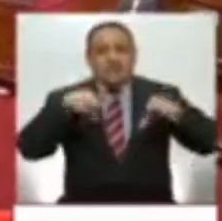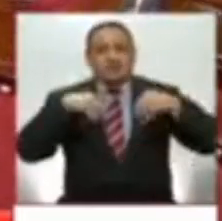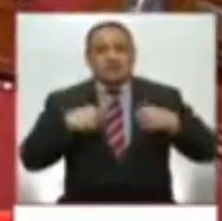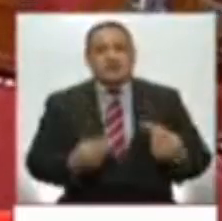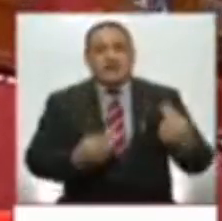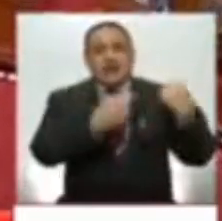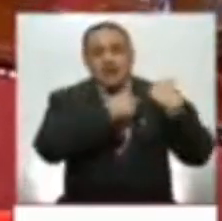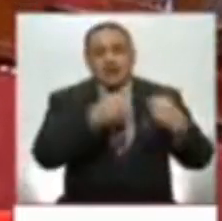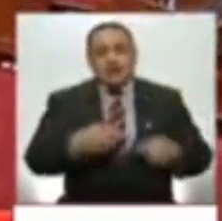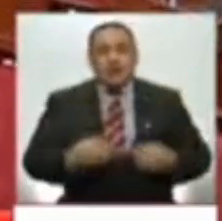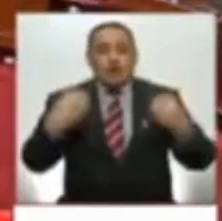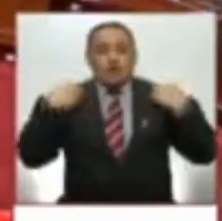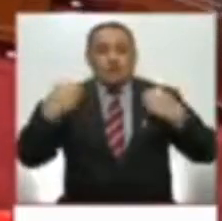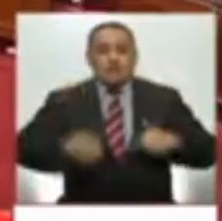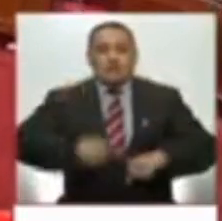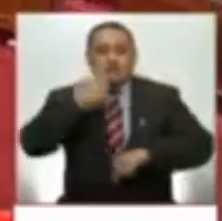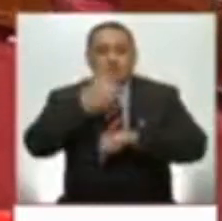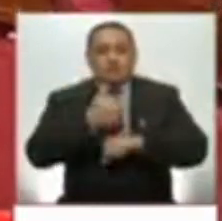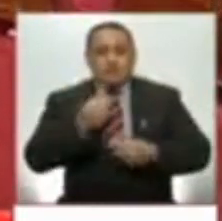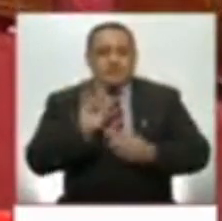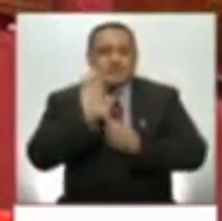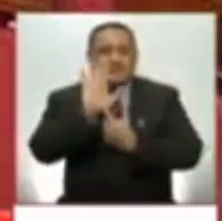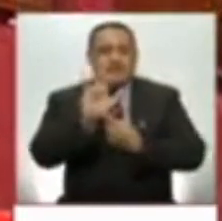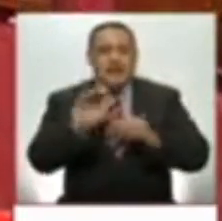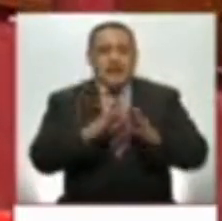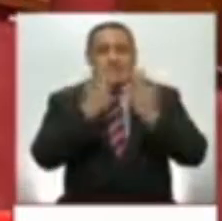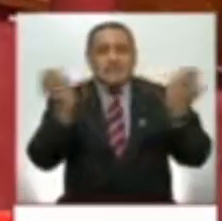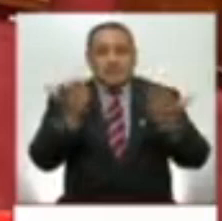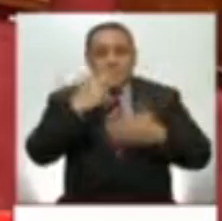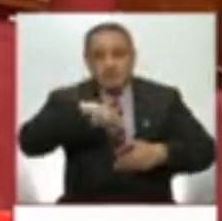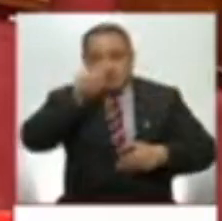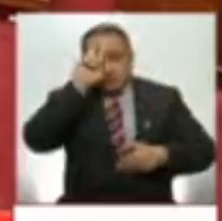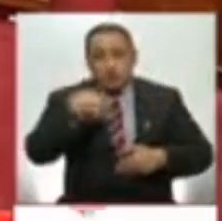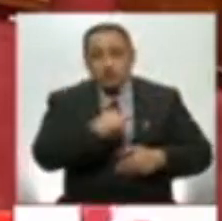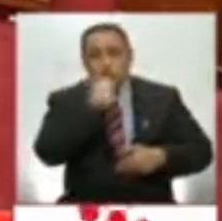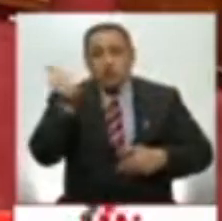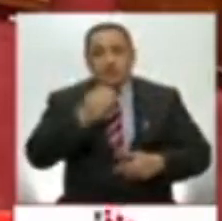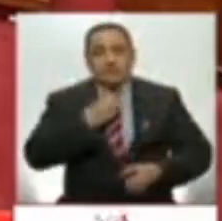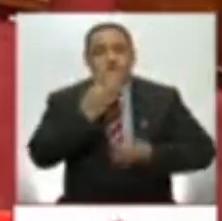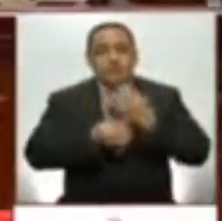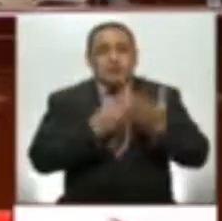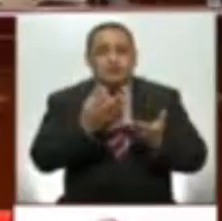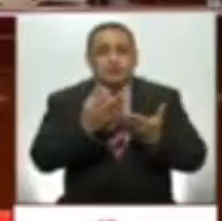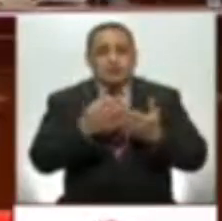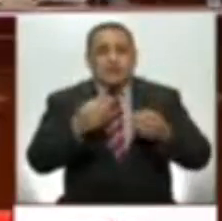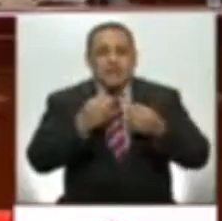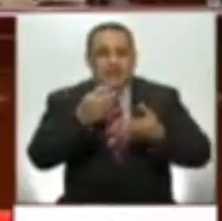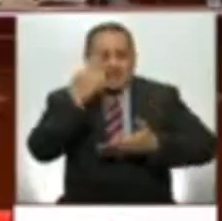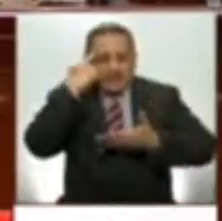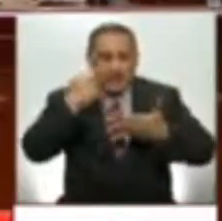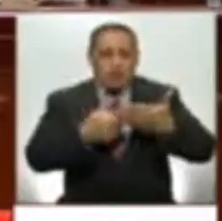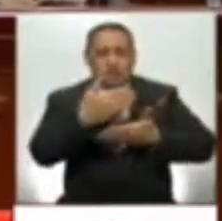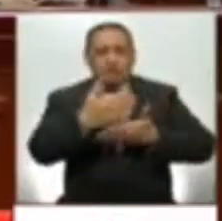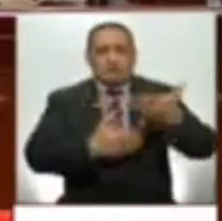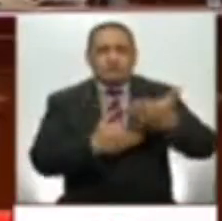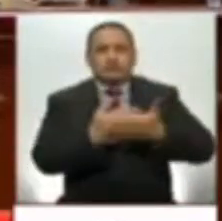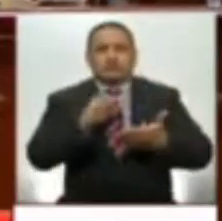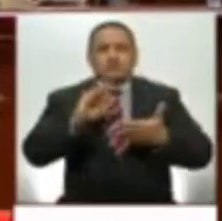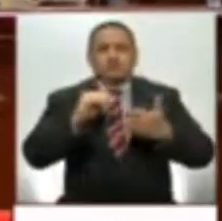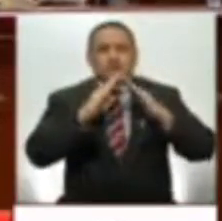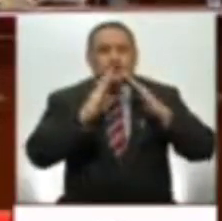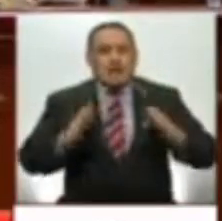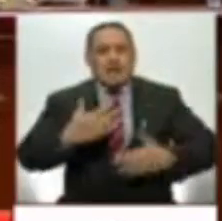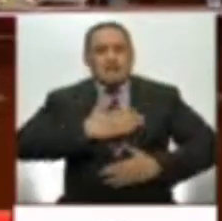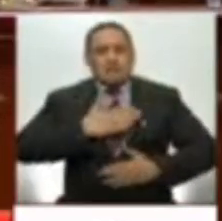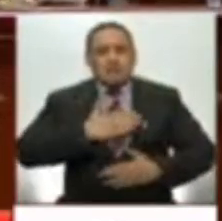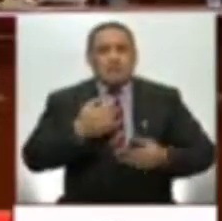cargo. La Oficialía Mayor publicará en el Diario Oficial del Peruano y en otro de mayor circulación la declaración jurada de bienes y rentas y la